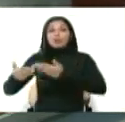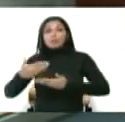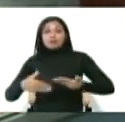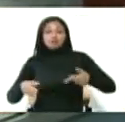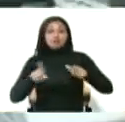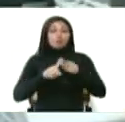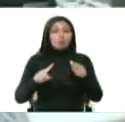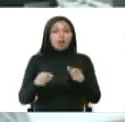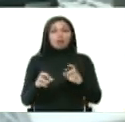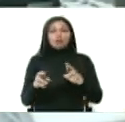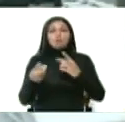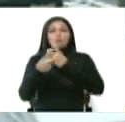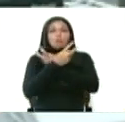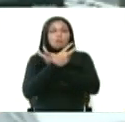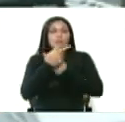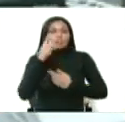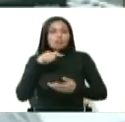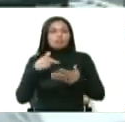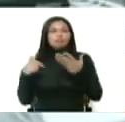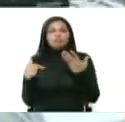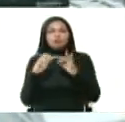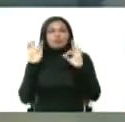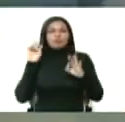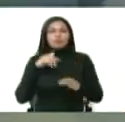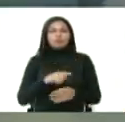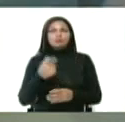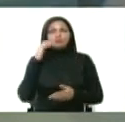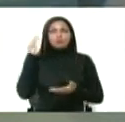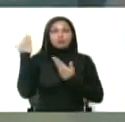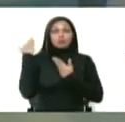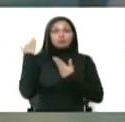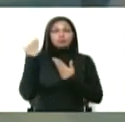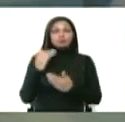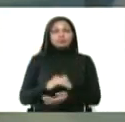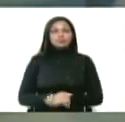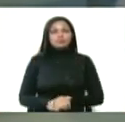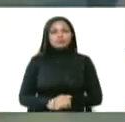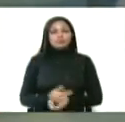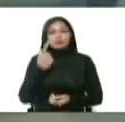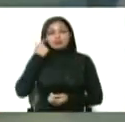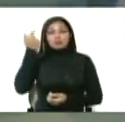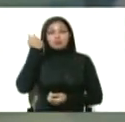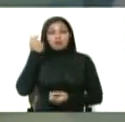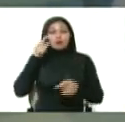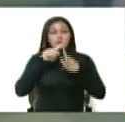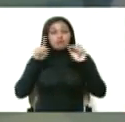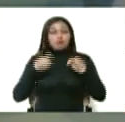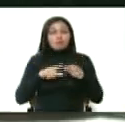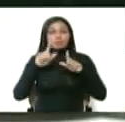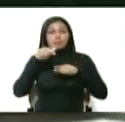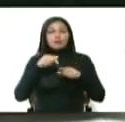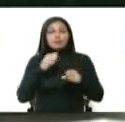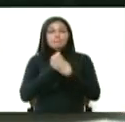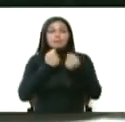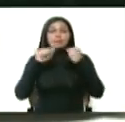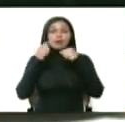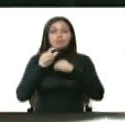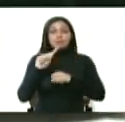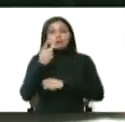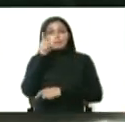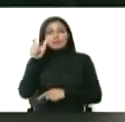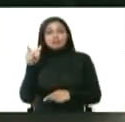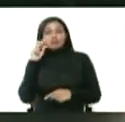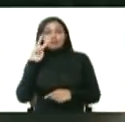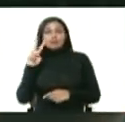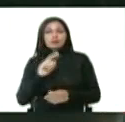presidente, como resonancia magnética, que es lo que tenemos aquí atrás, y aquí estamos ya preparando a los primeros pacientes.